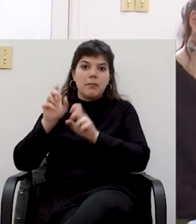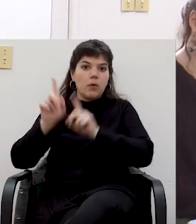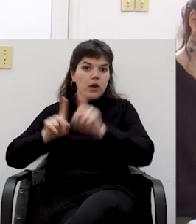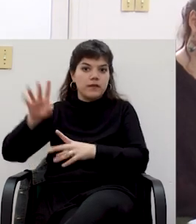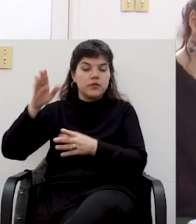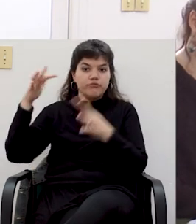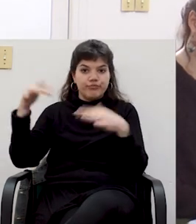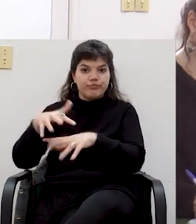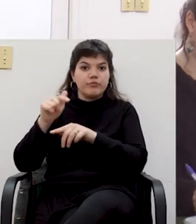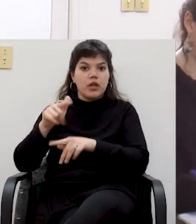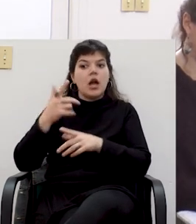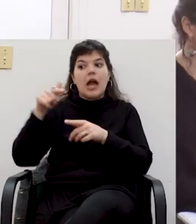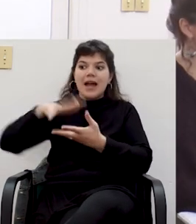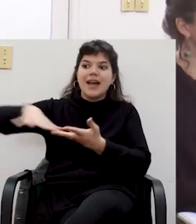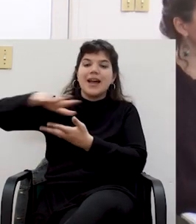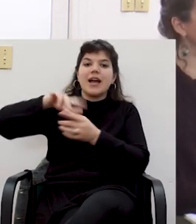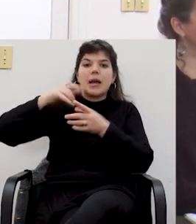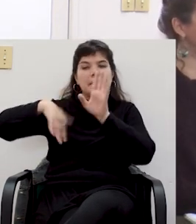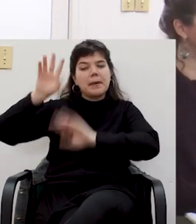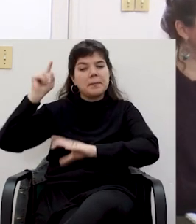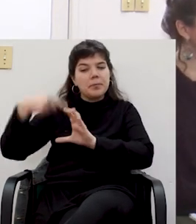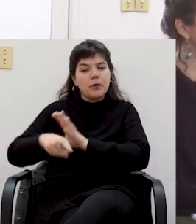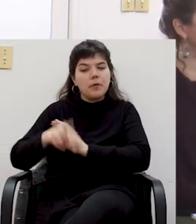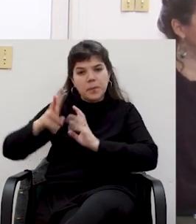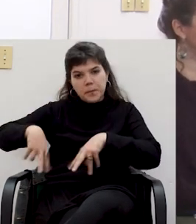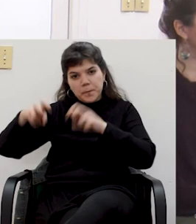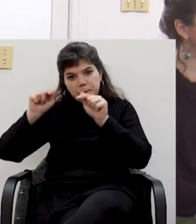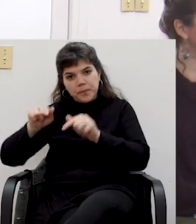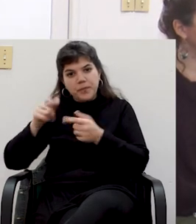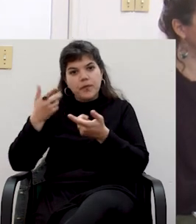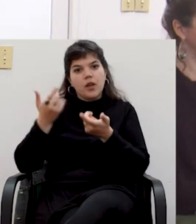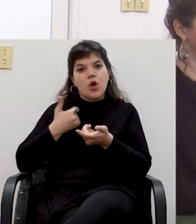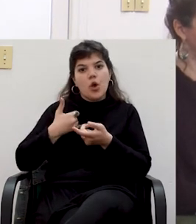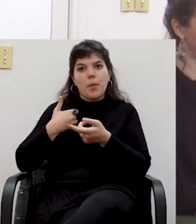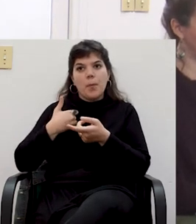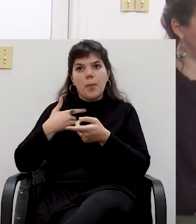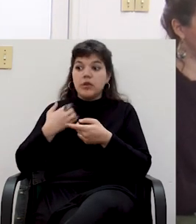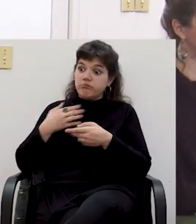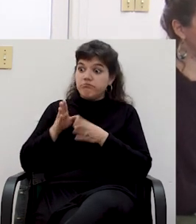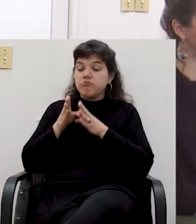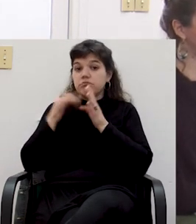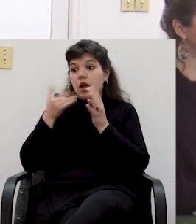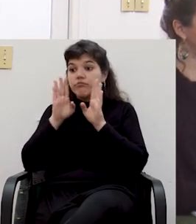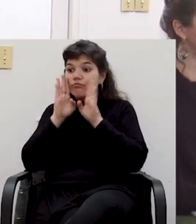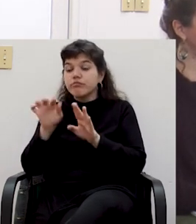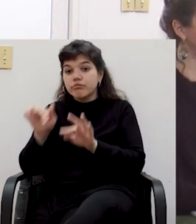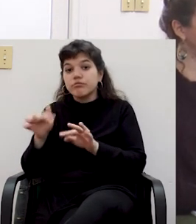estamos haciendo una revisión profunda, hemos propiciado una intervención